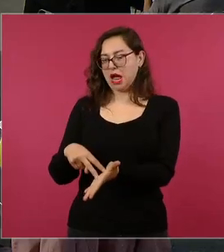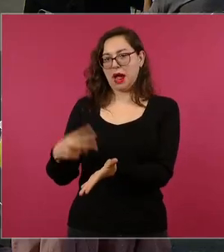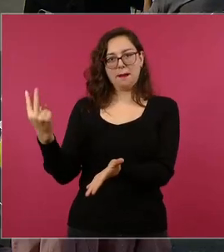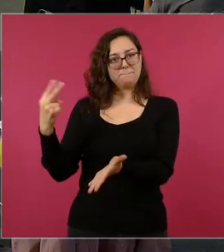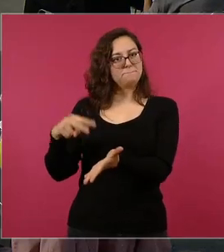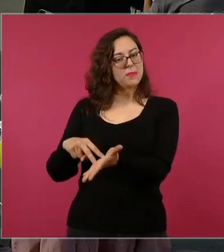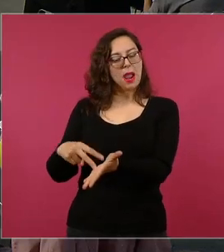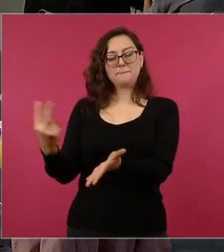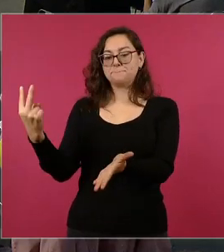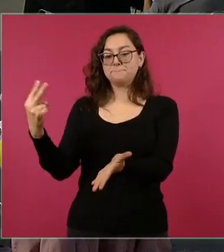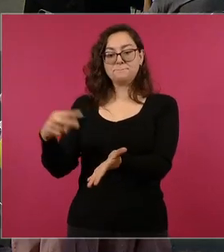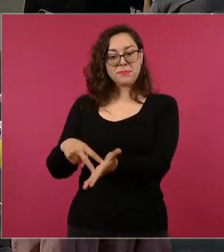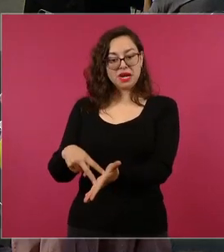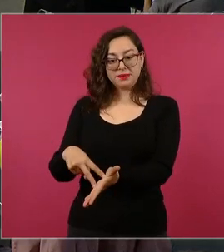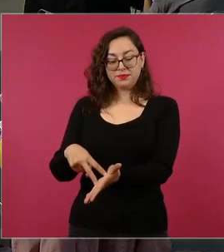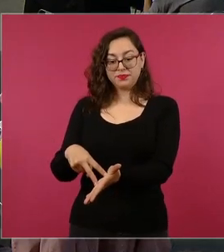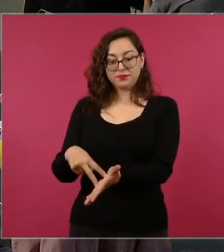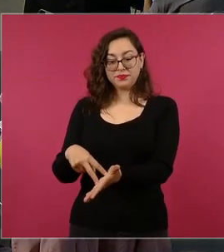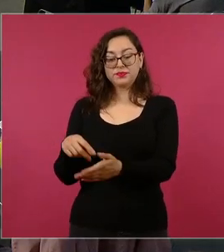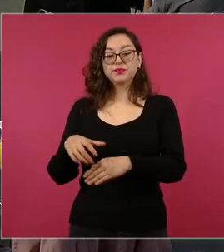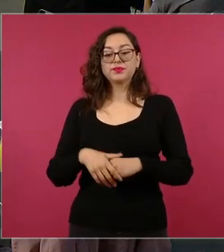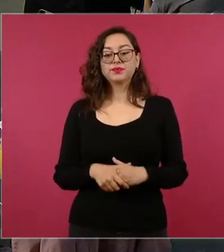gobierno y